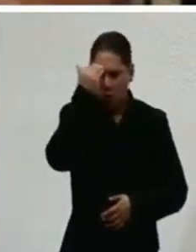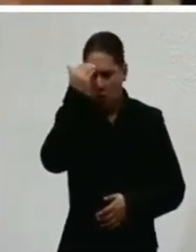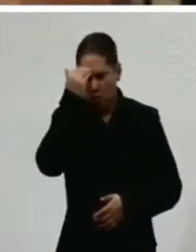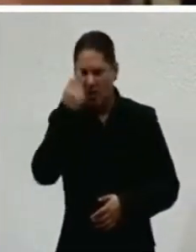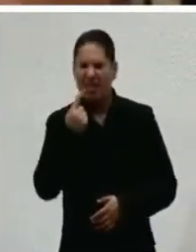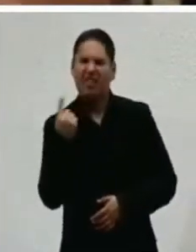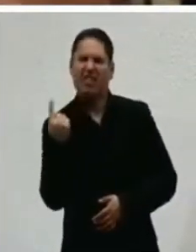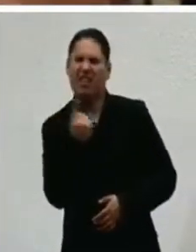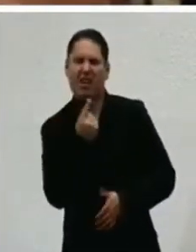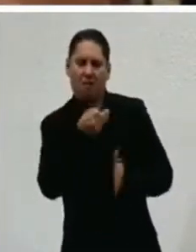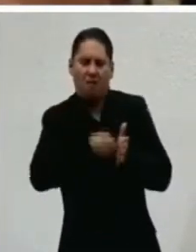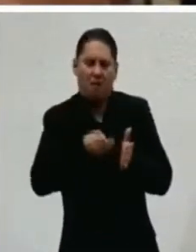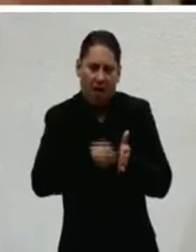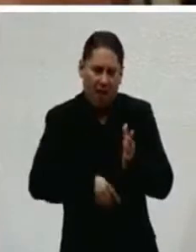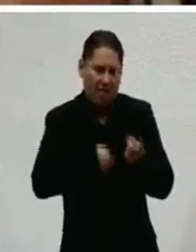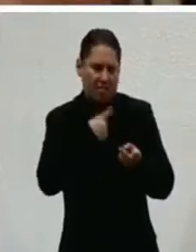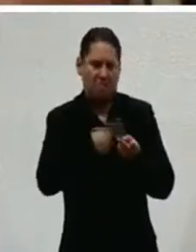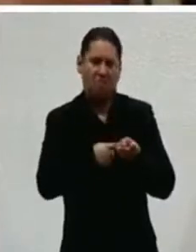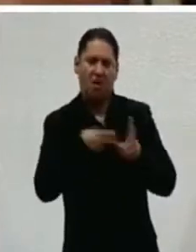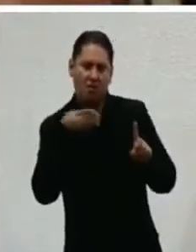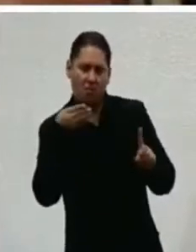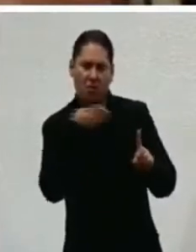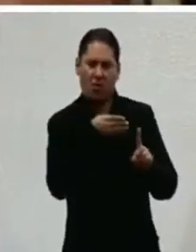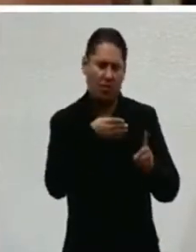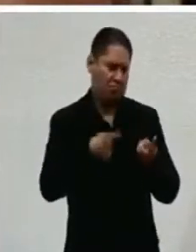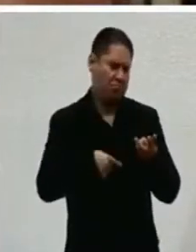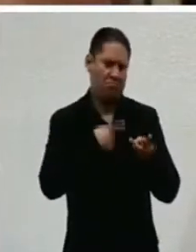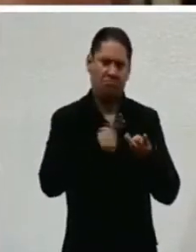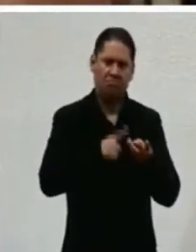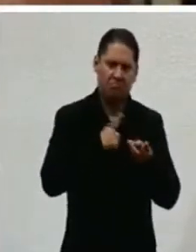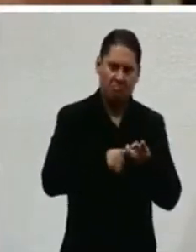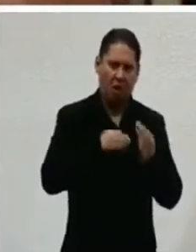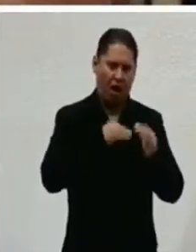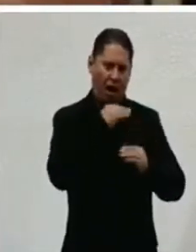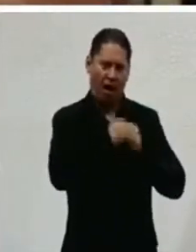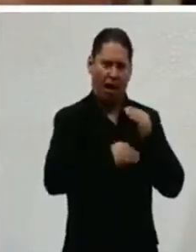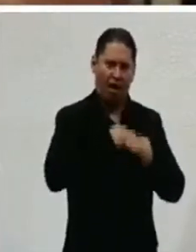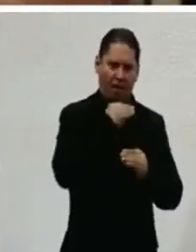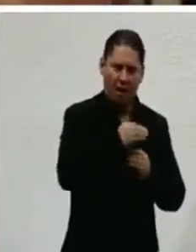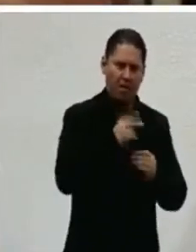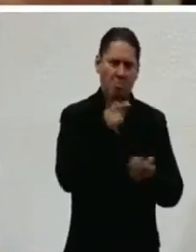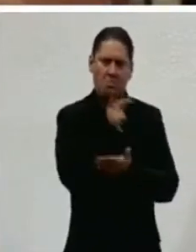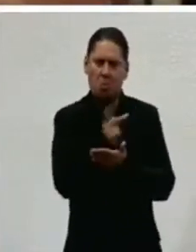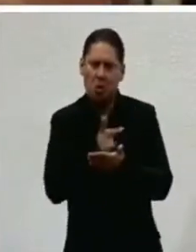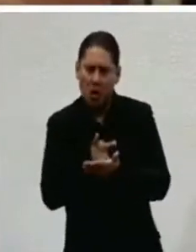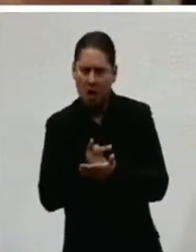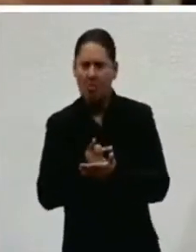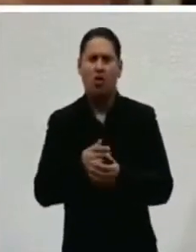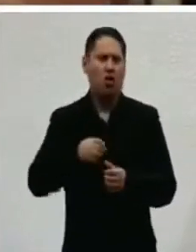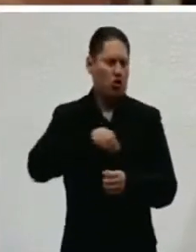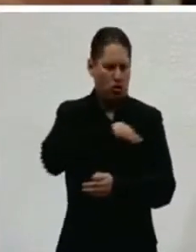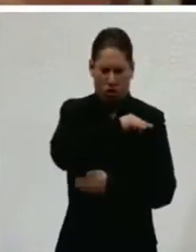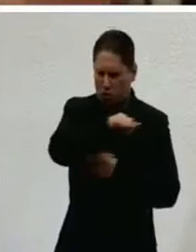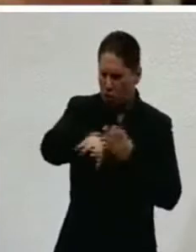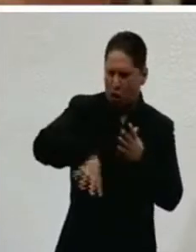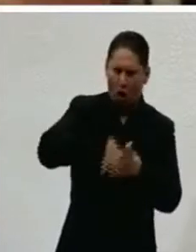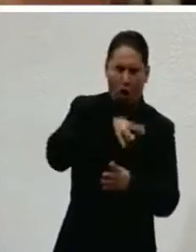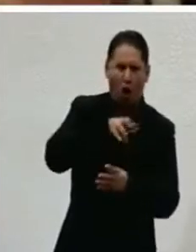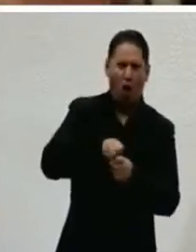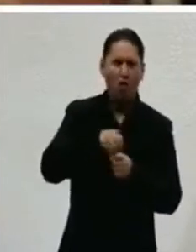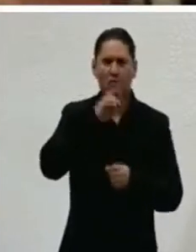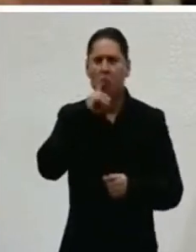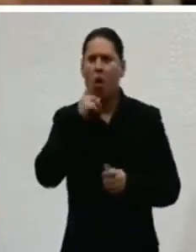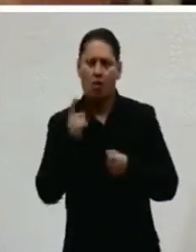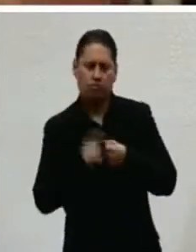impactos y el cumplimiento de metas de los proyectos, programas y todo aquello que respaldaría una mayor